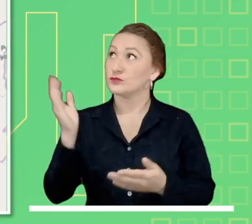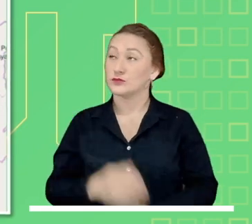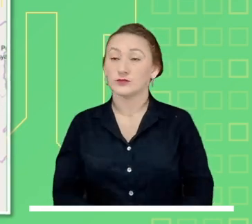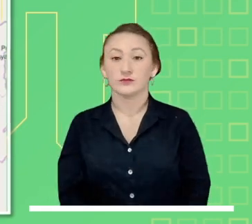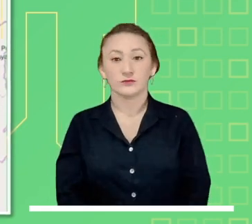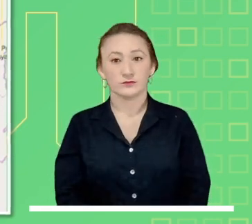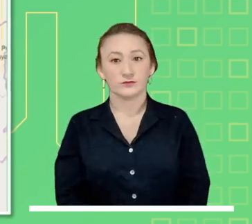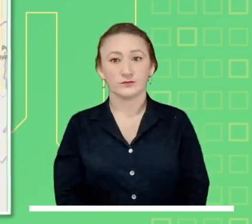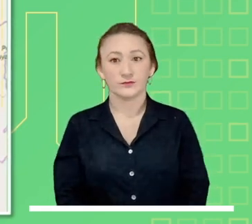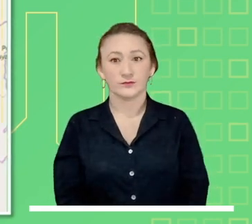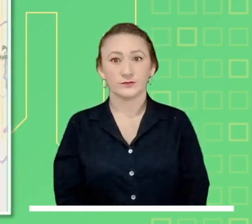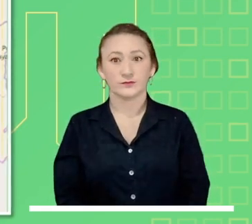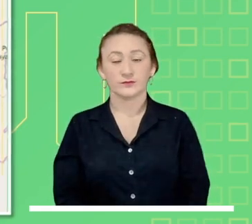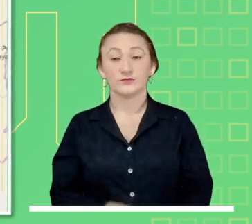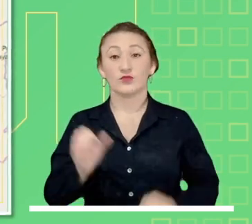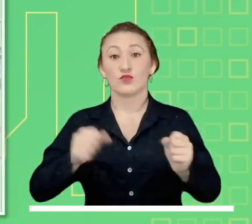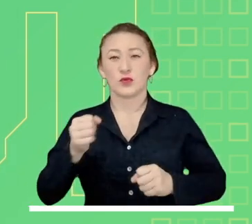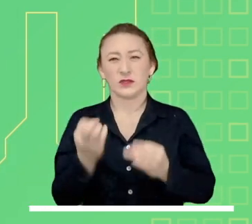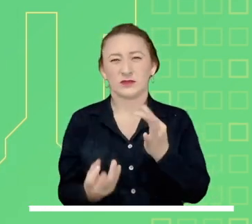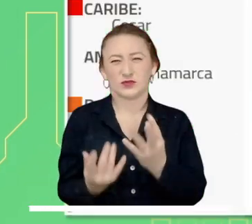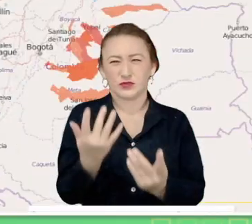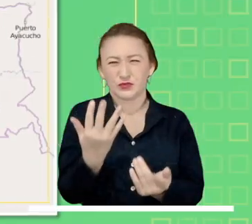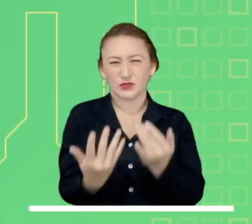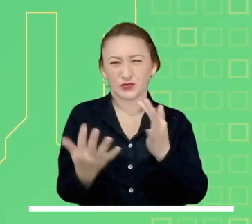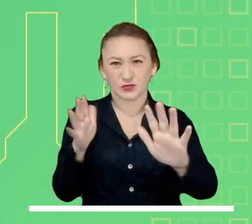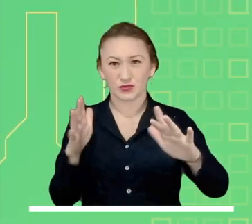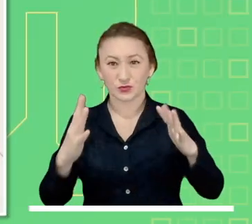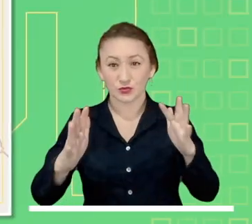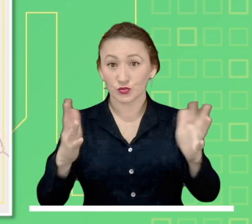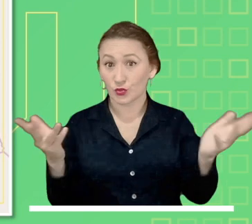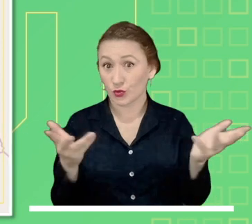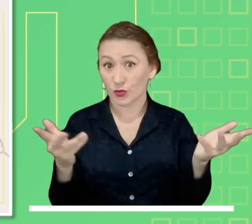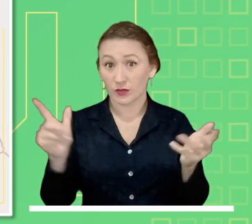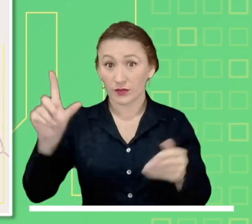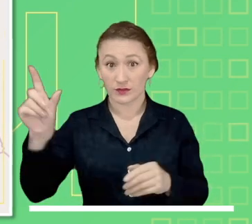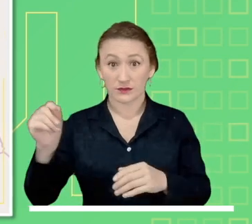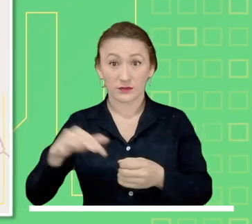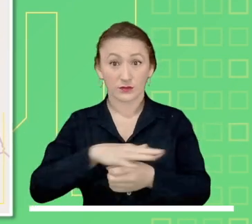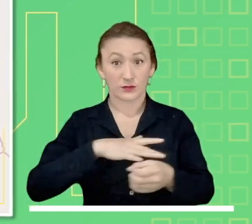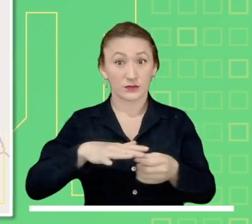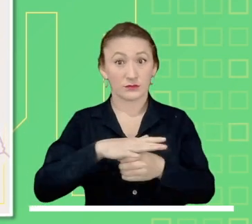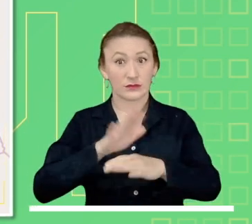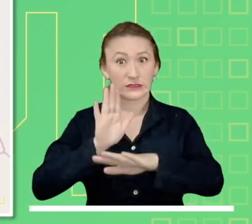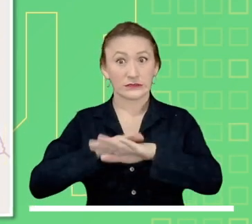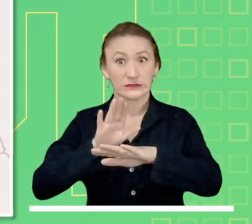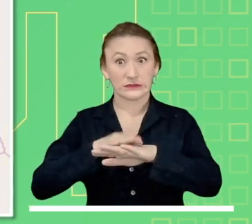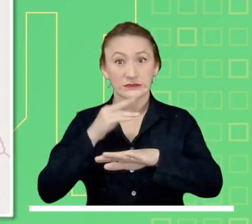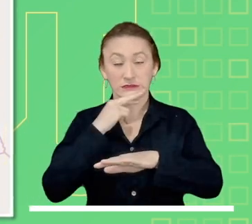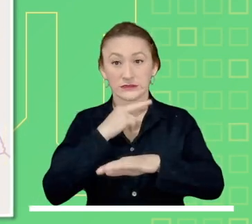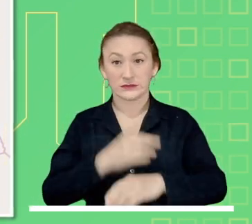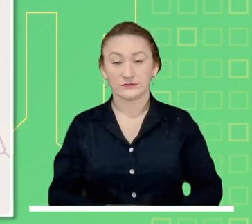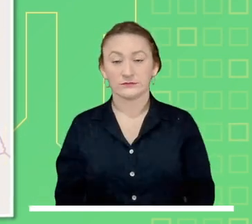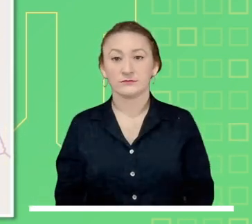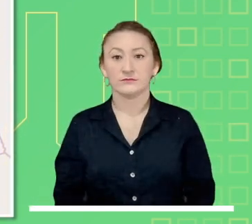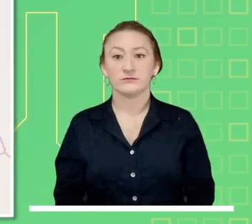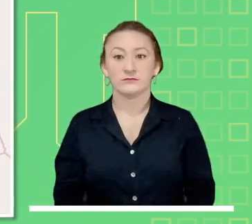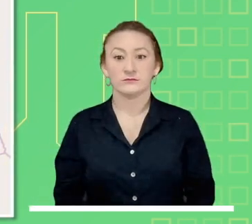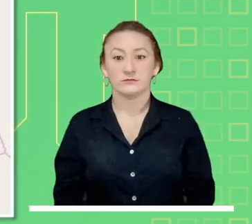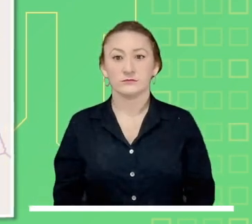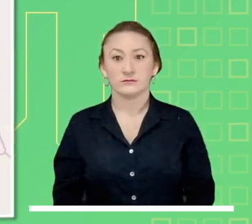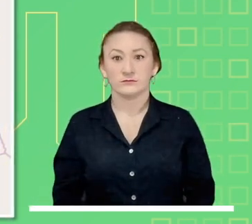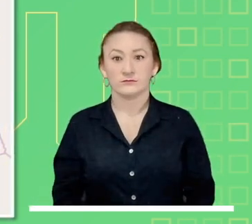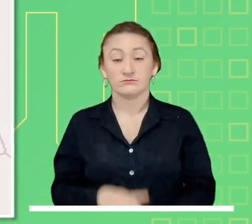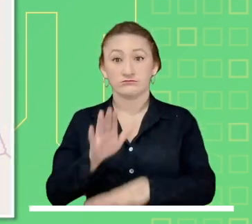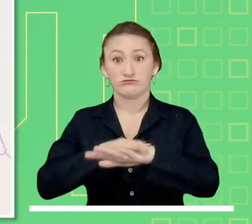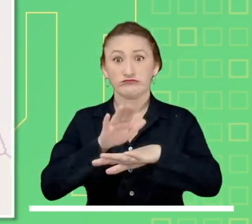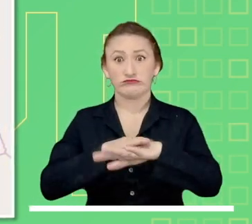presentan inundaciones por colapso del sistema de alcantarillado. Alerta roja por probabilidad de incendios en la cobertura vegetal de